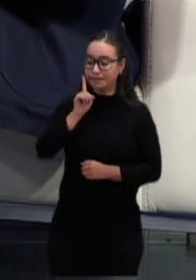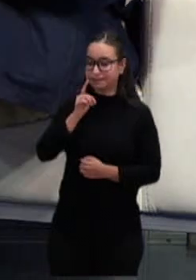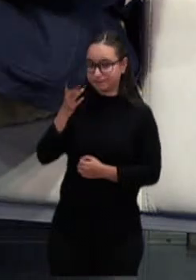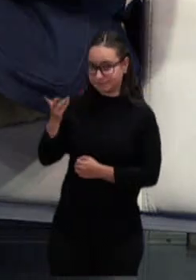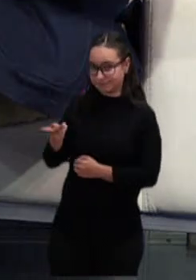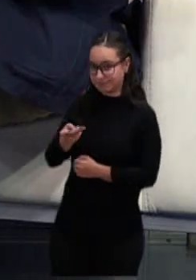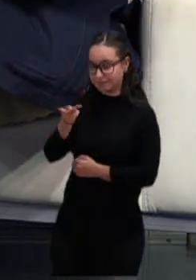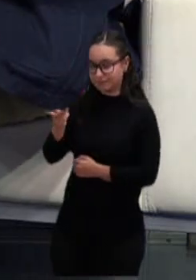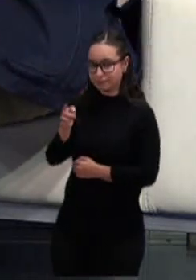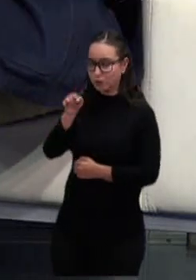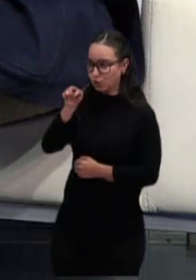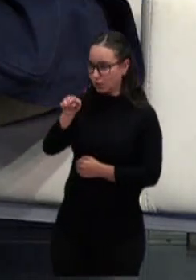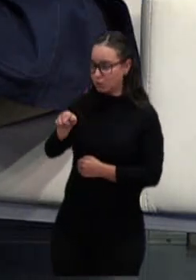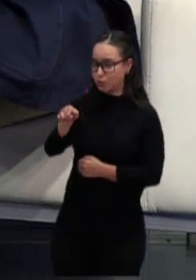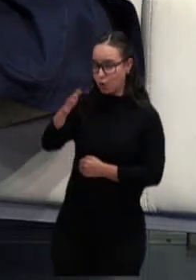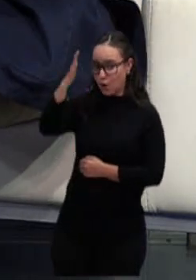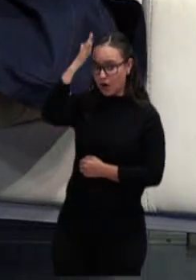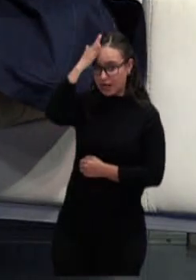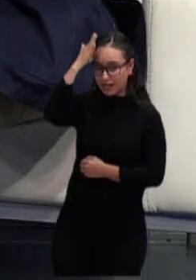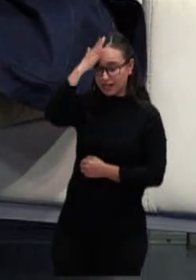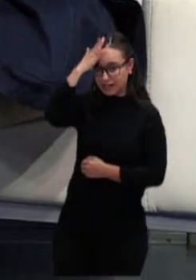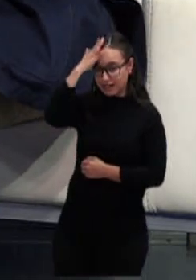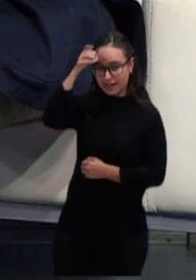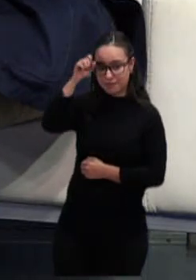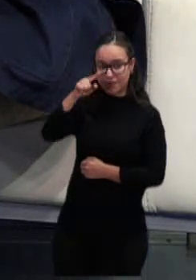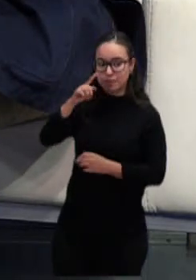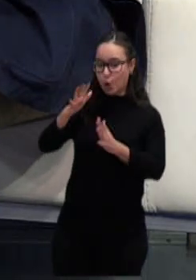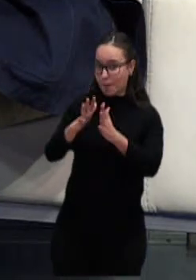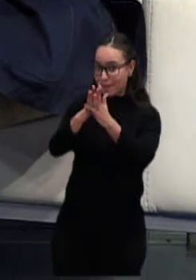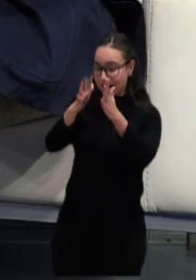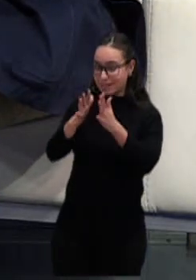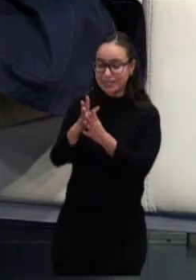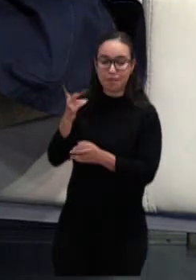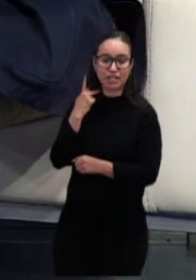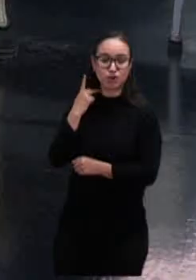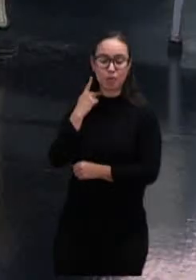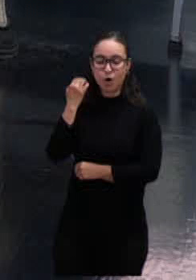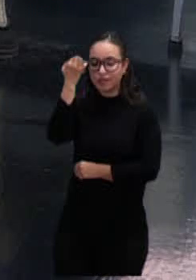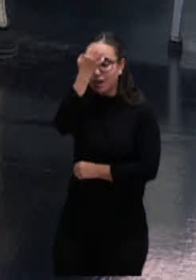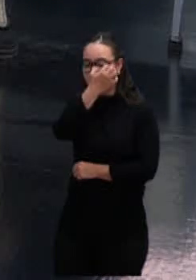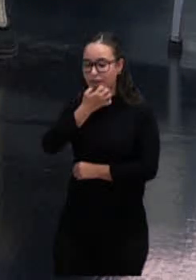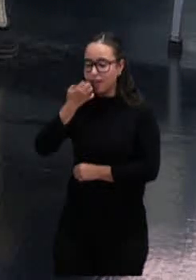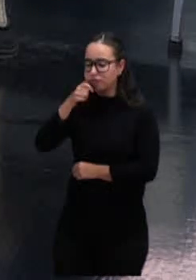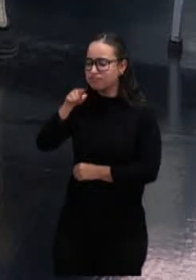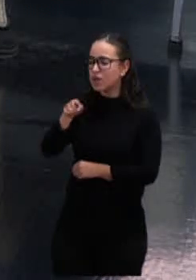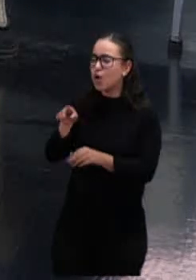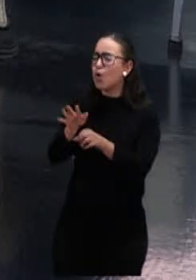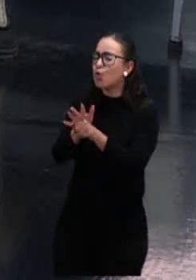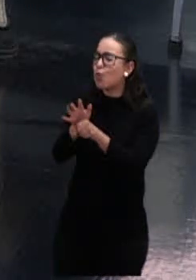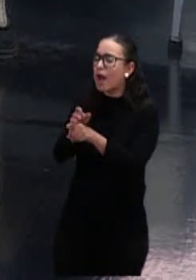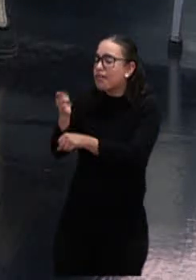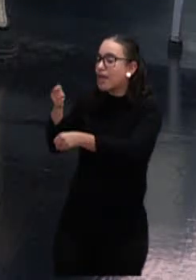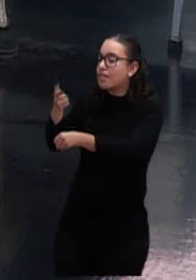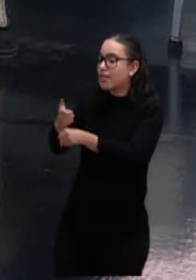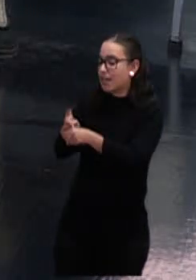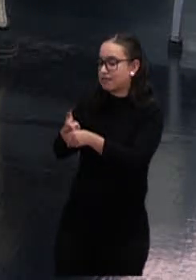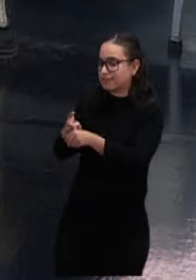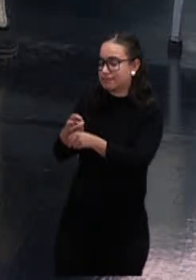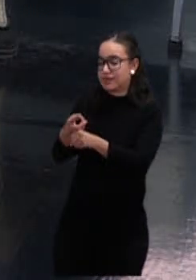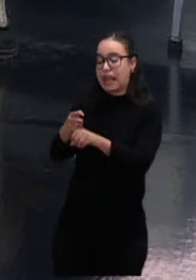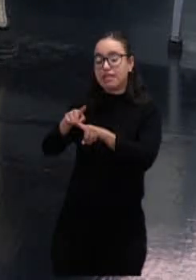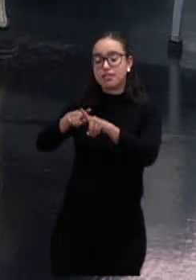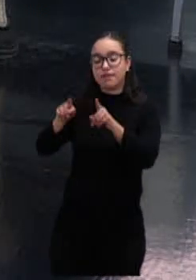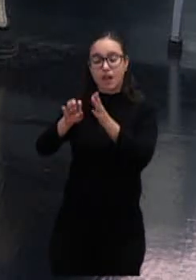estuviste al frente del observatorio también de participación política entonces ahí qué fue lo que observa este porque una cosa ya es lo que él que es lo que